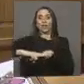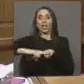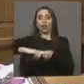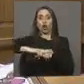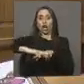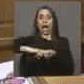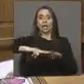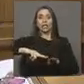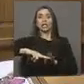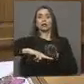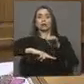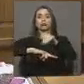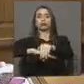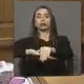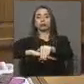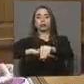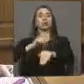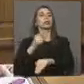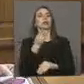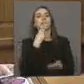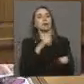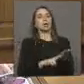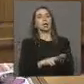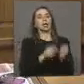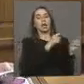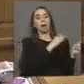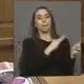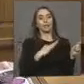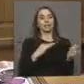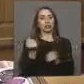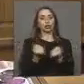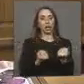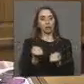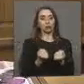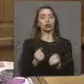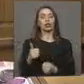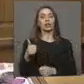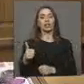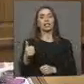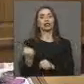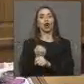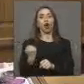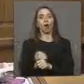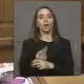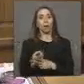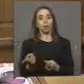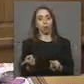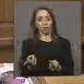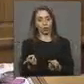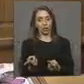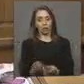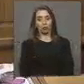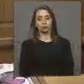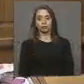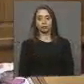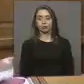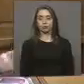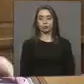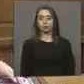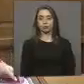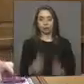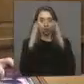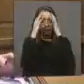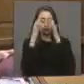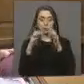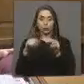al Ministerio de Transporte y a la Dirección de Obras Públicas para que realmente se preocupen de este